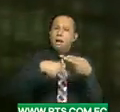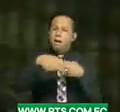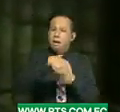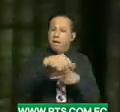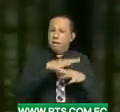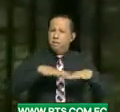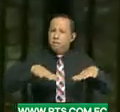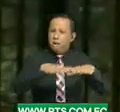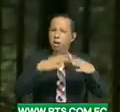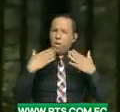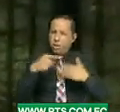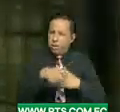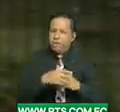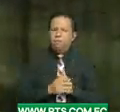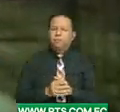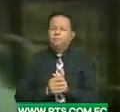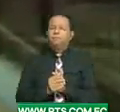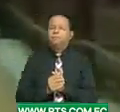de Guayaquil.